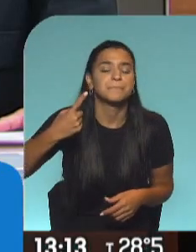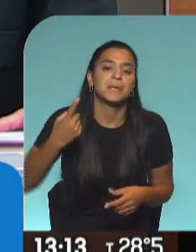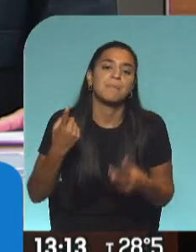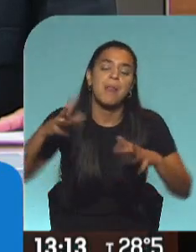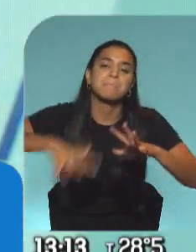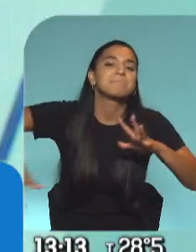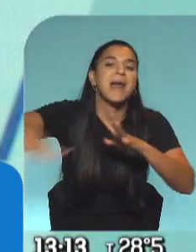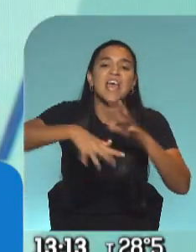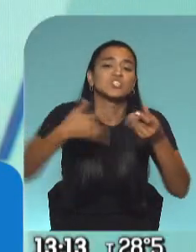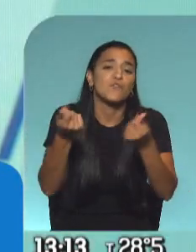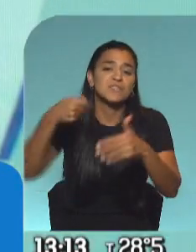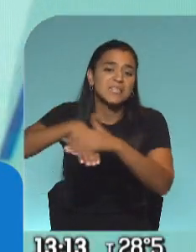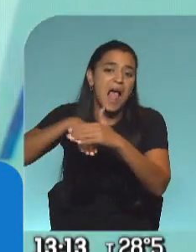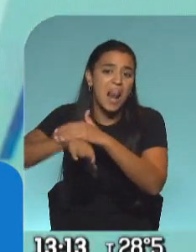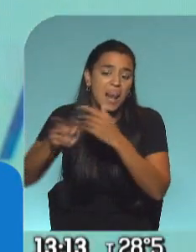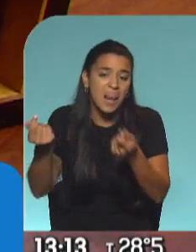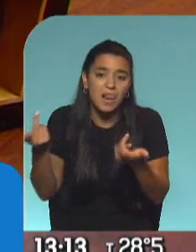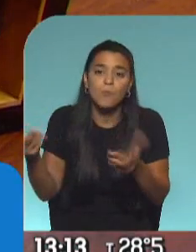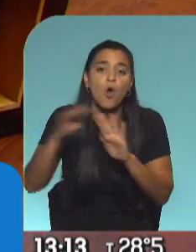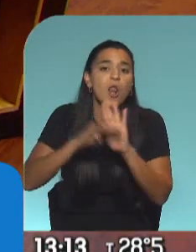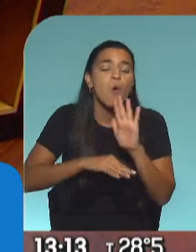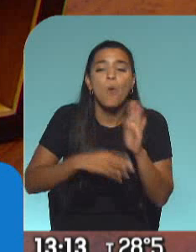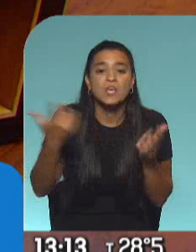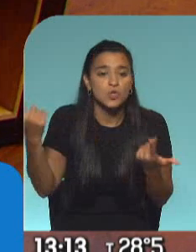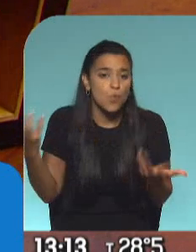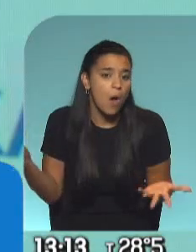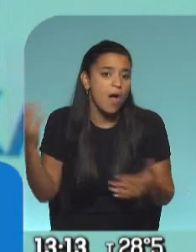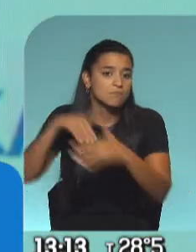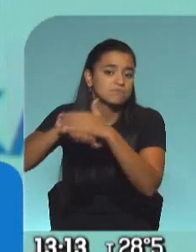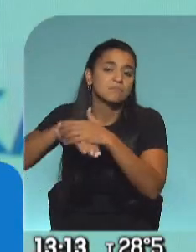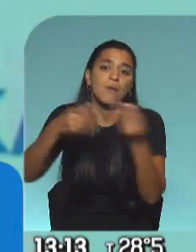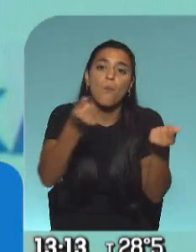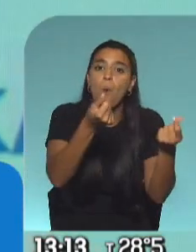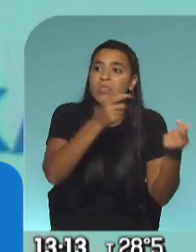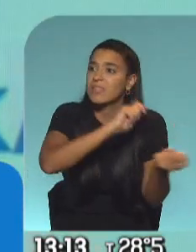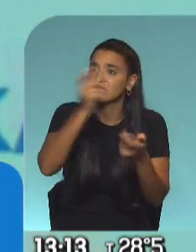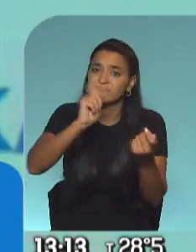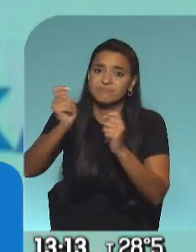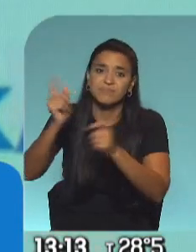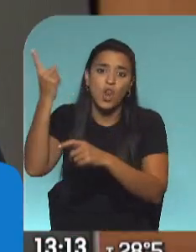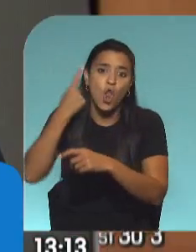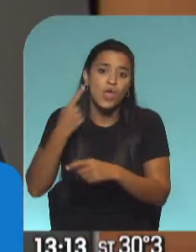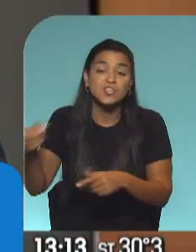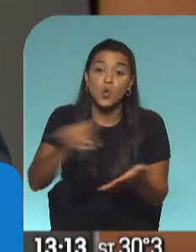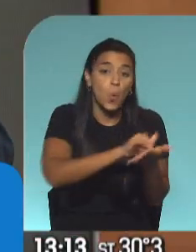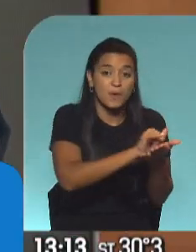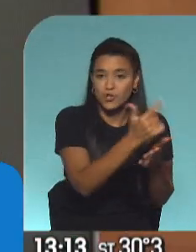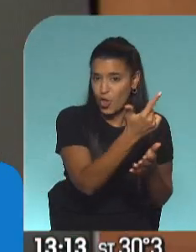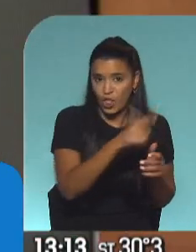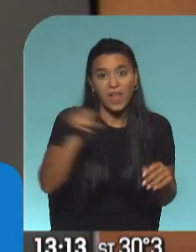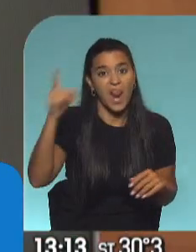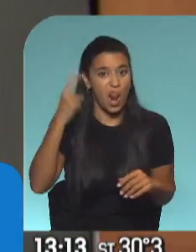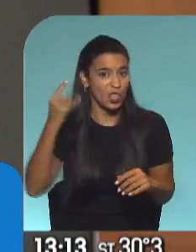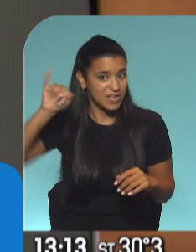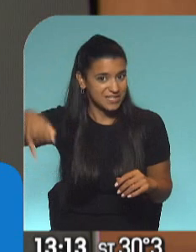fiscal del mundo, ¿no? Londres hay un tema de no regulación. Claro, ¿no? Funciona como paraíso fiscal, es decir, eso no lo tiene Nueva York, ¿no? Sí. No, y además una